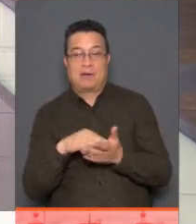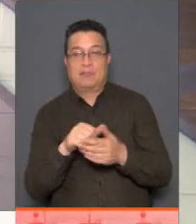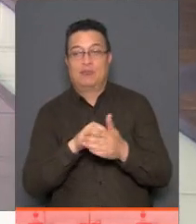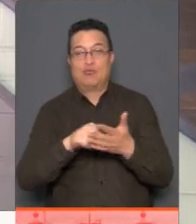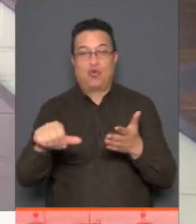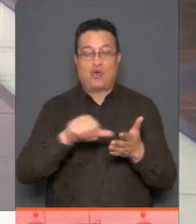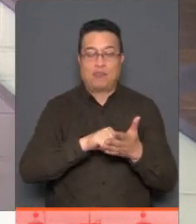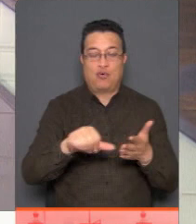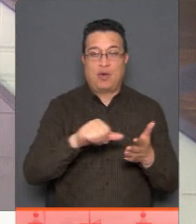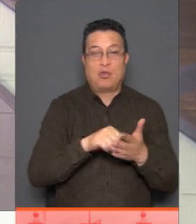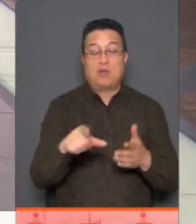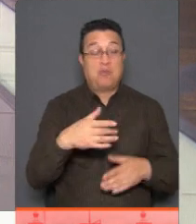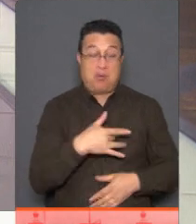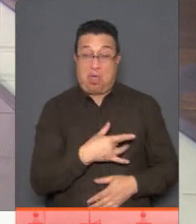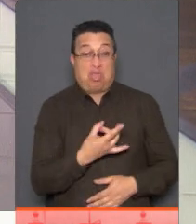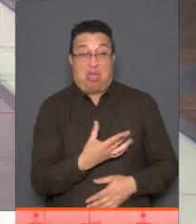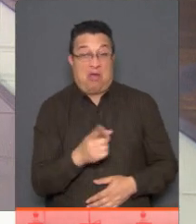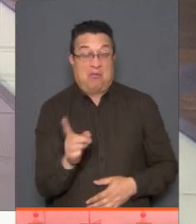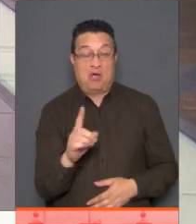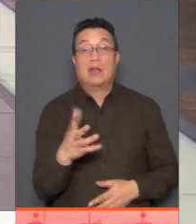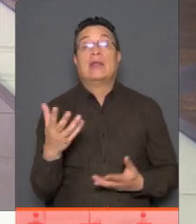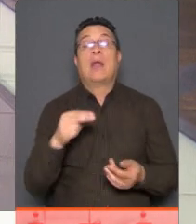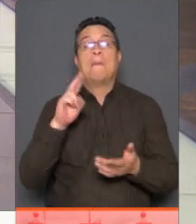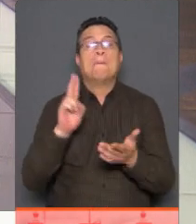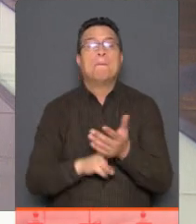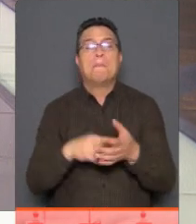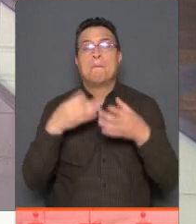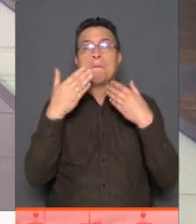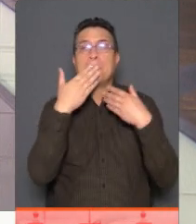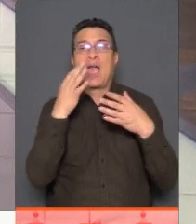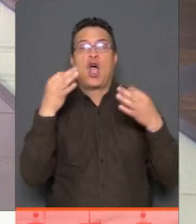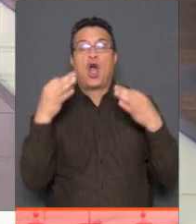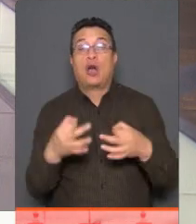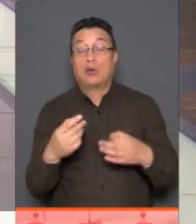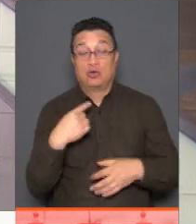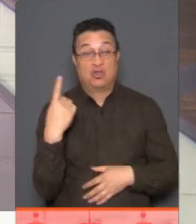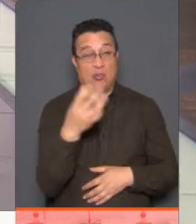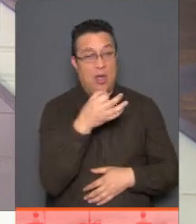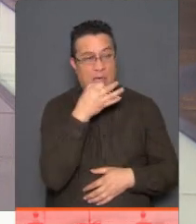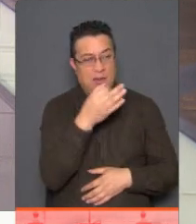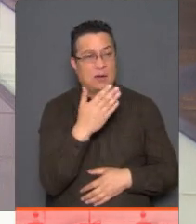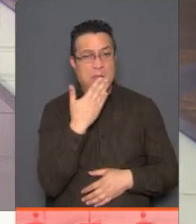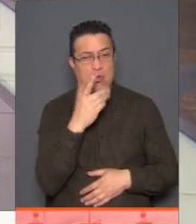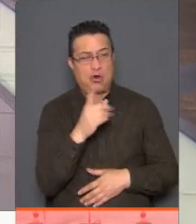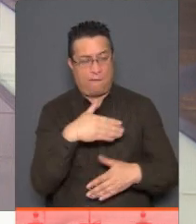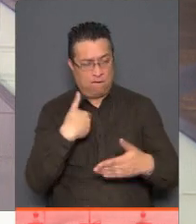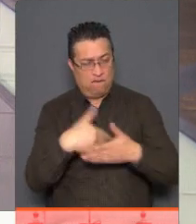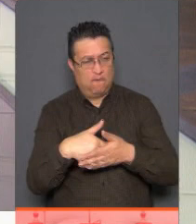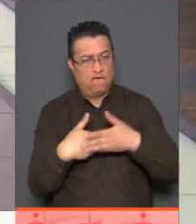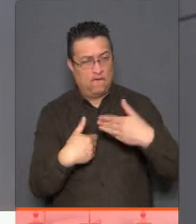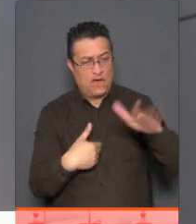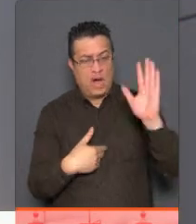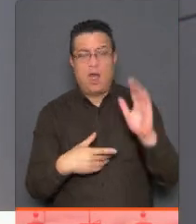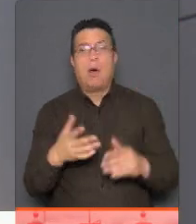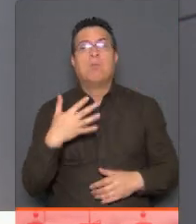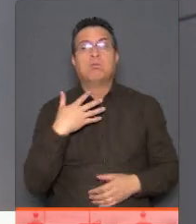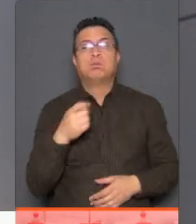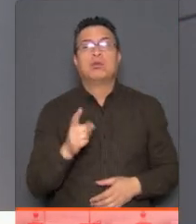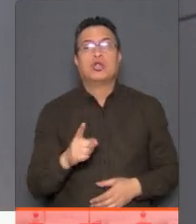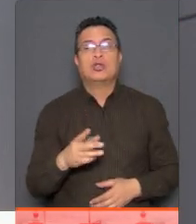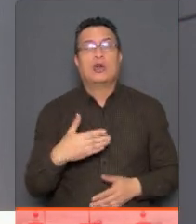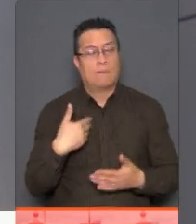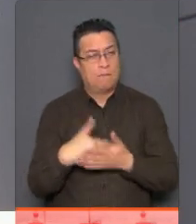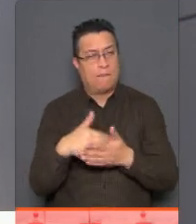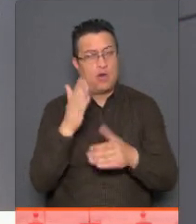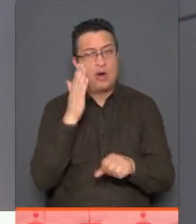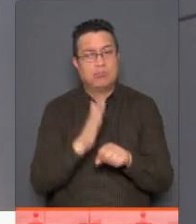no duelen. ¿Qué podría ser más efectivo en cuanto a sanciones? O sea, todo el mundo dice, bueno, ¿y por qué no los echan? O sea, ¿por qué? Estoy hablando derechamente, o sea, uh-huh, en